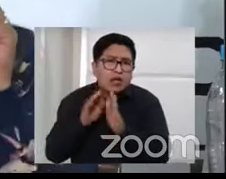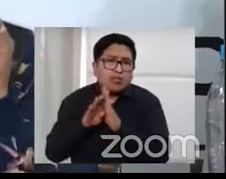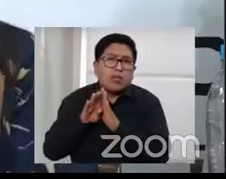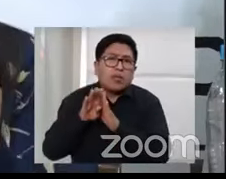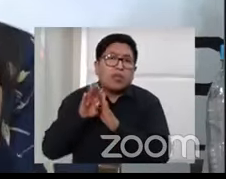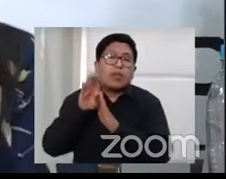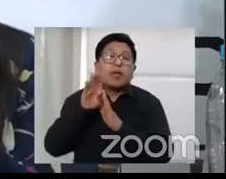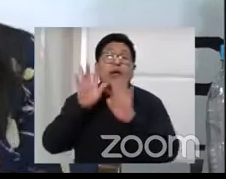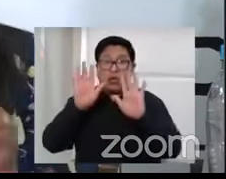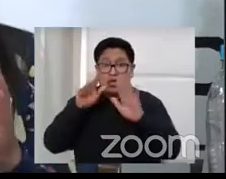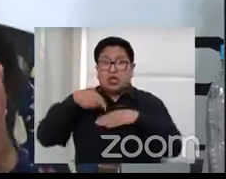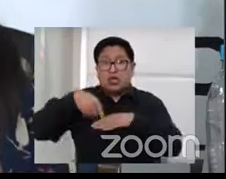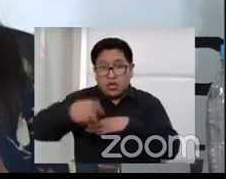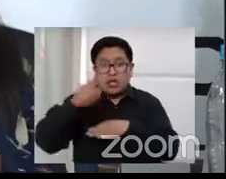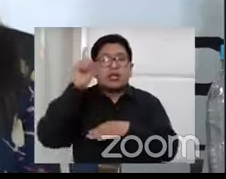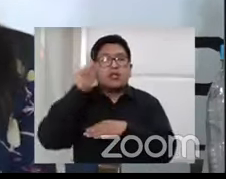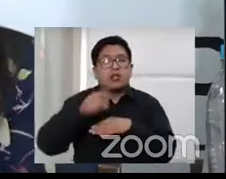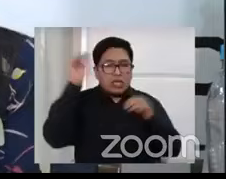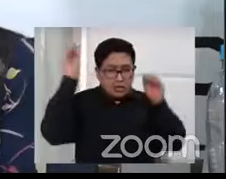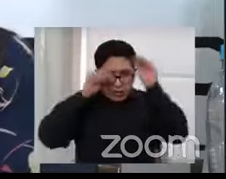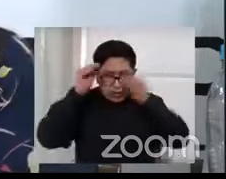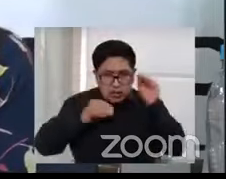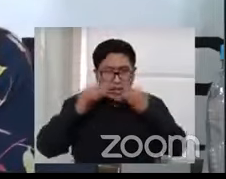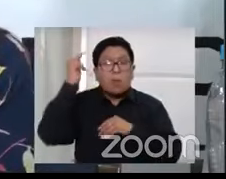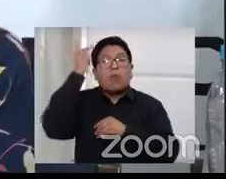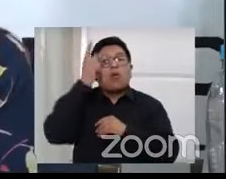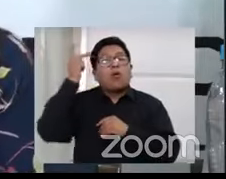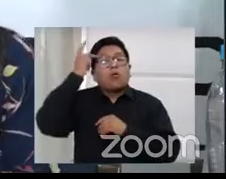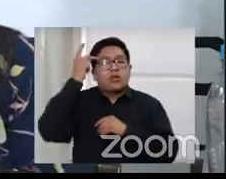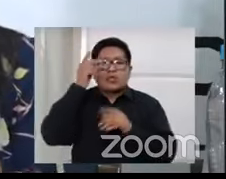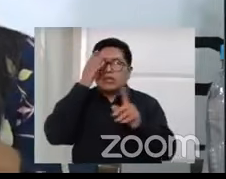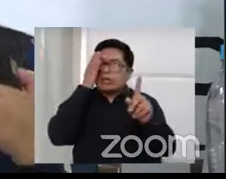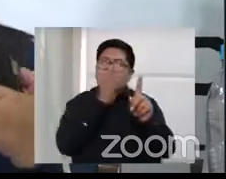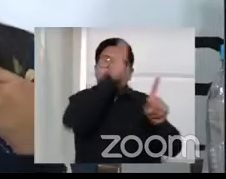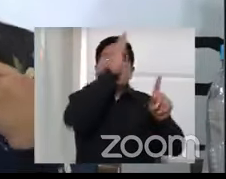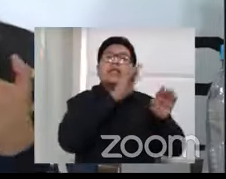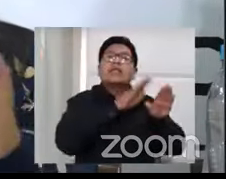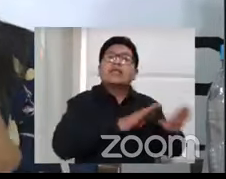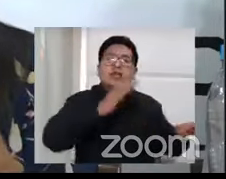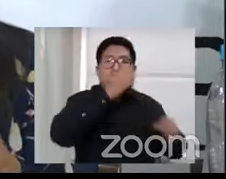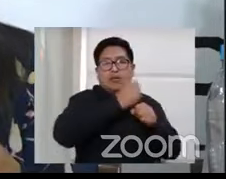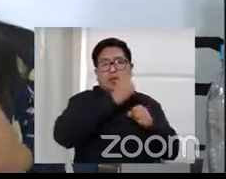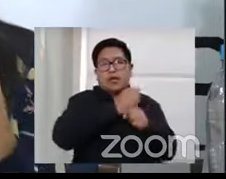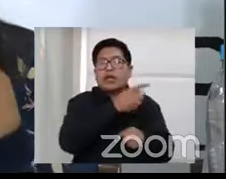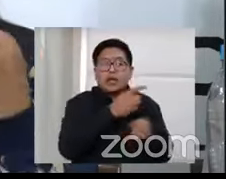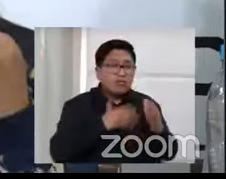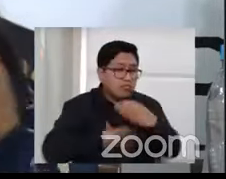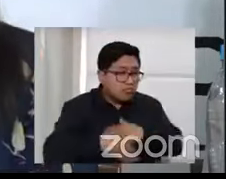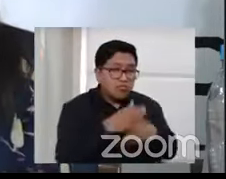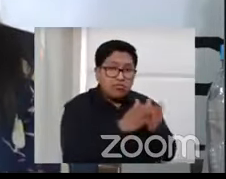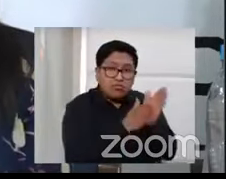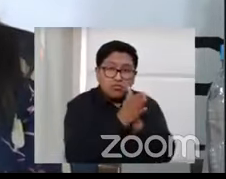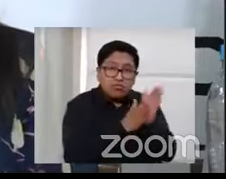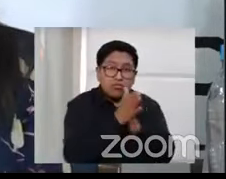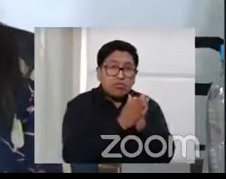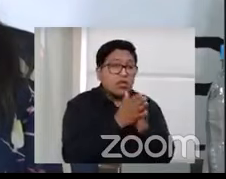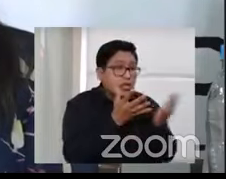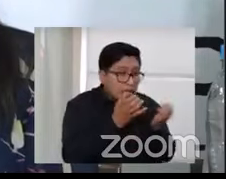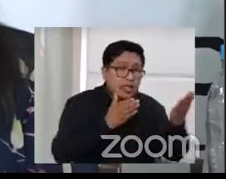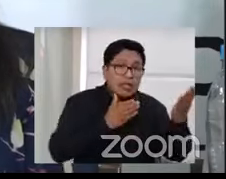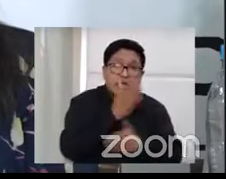específicos para niñas niños adolescentes trabajadores que quieren realmente acceder al derecho a la